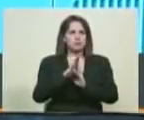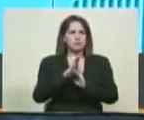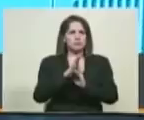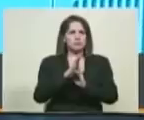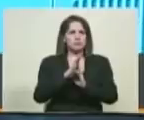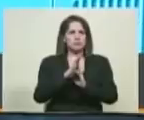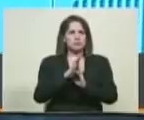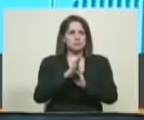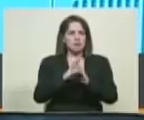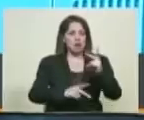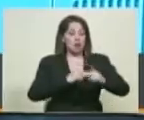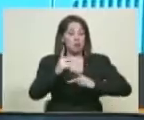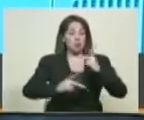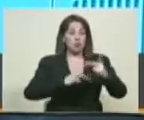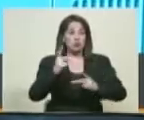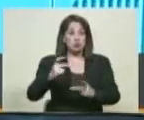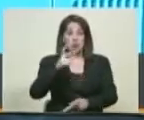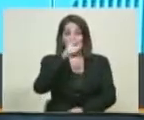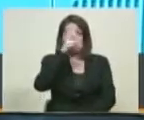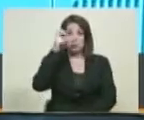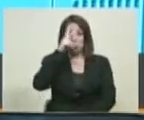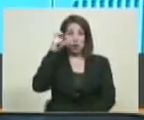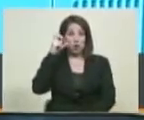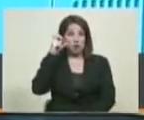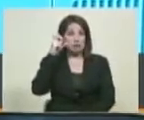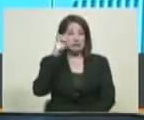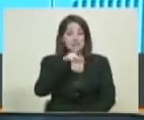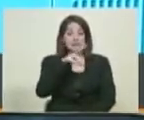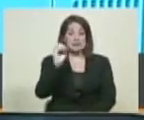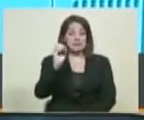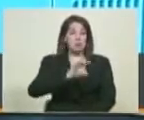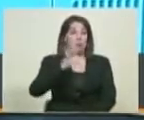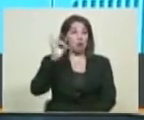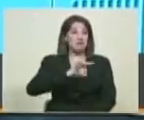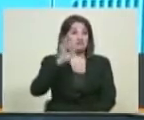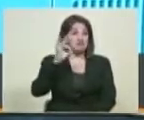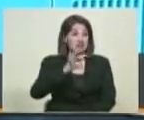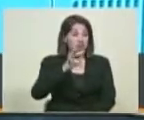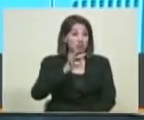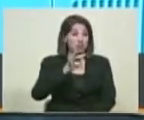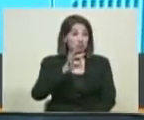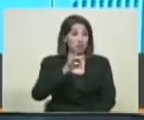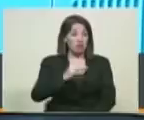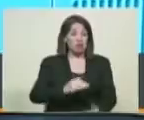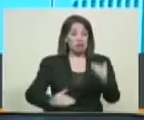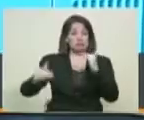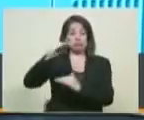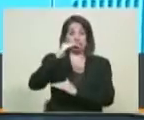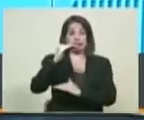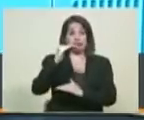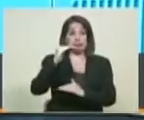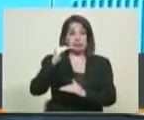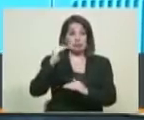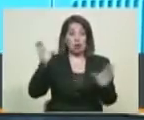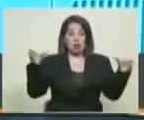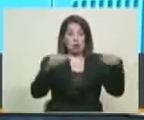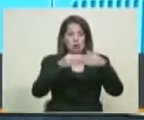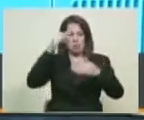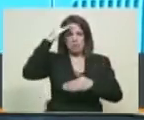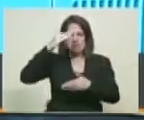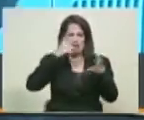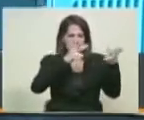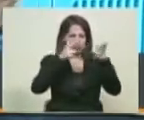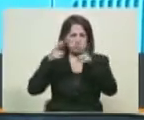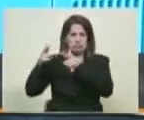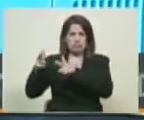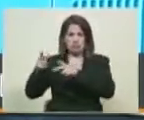la producción de cocaína al 30% anual. Creció los grupos paramilitares que controlan